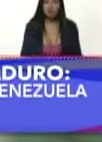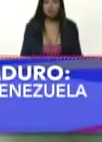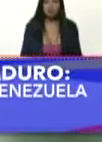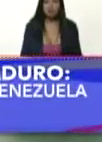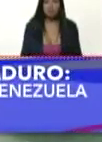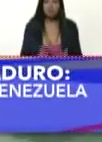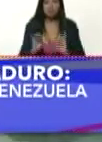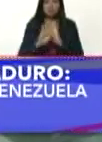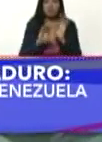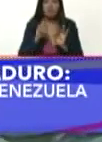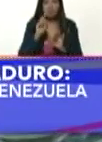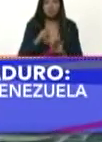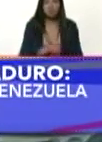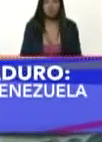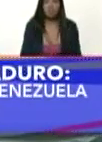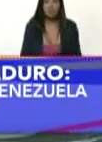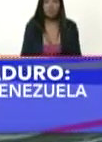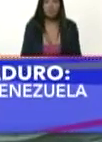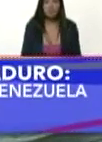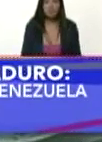Así que yo dejo esta tarea hoy